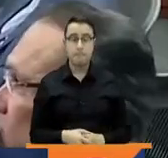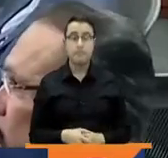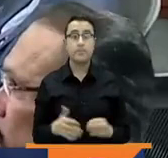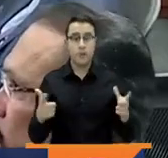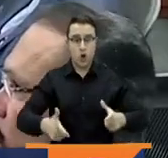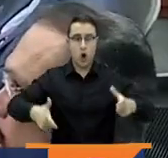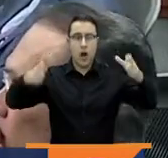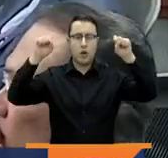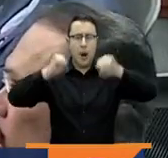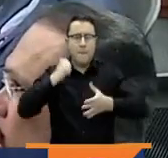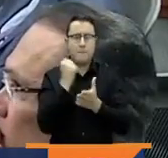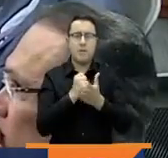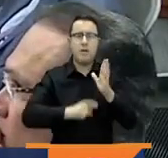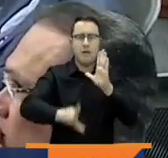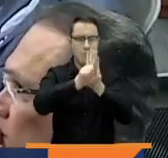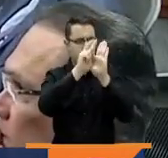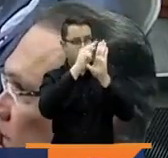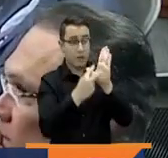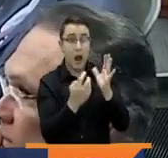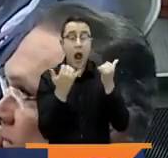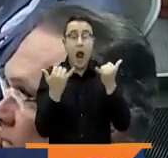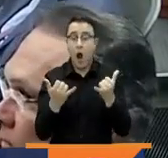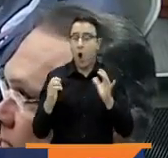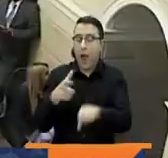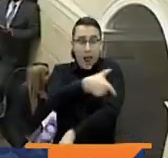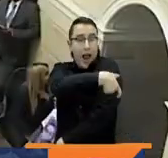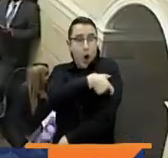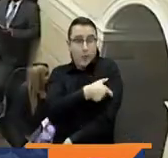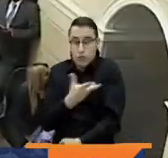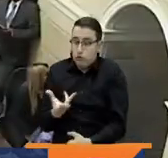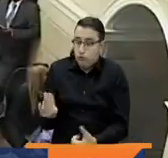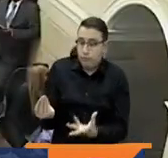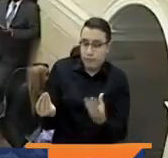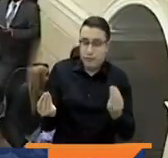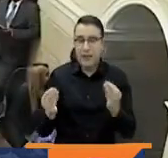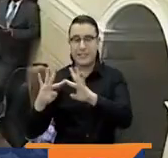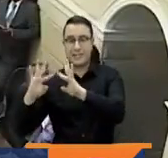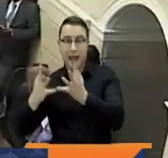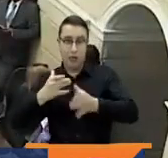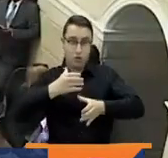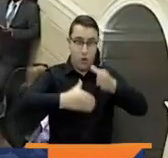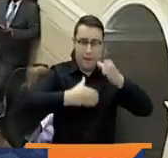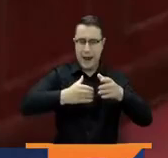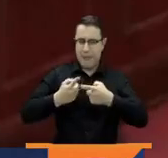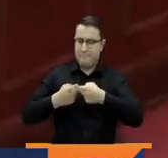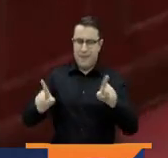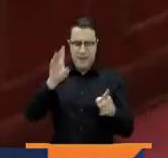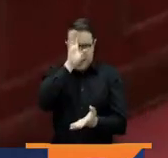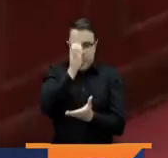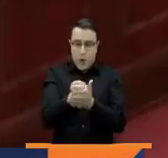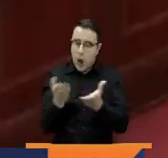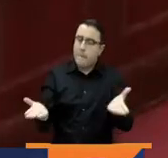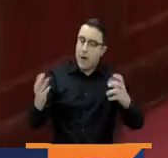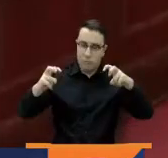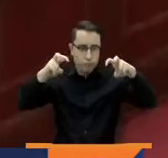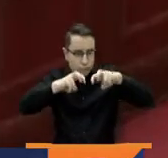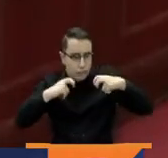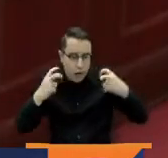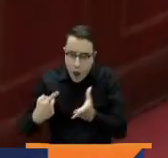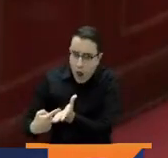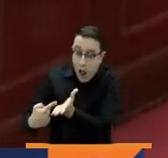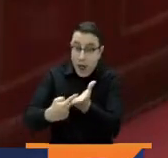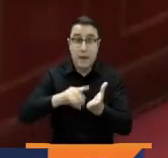reforma tributaria pasará por una comisión de mediación para conciliar diferencias entre Cámara y Senado y una vez aprobado, pasará a sanción